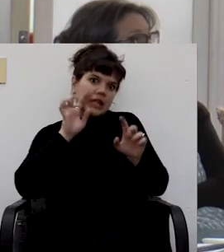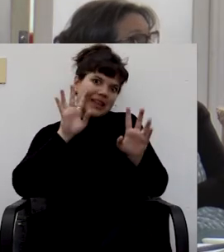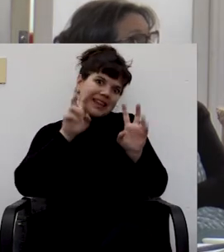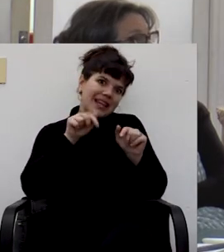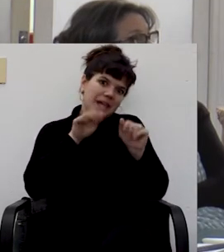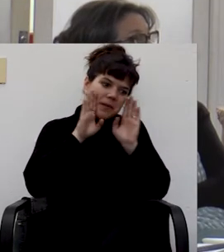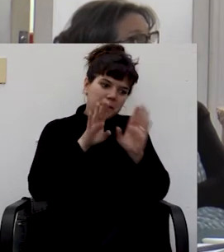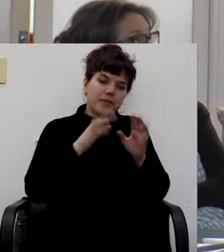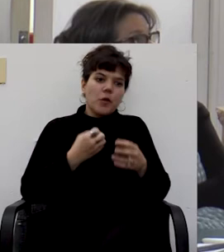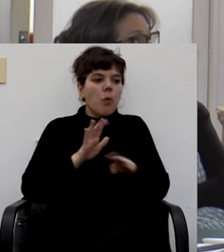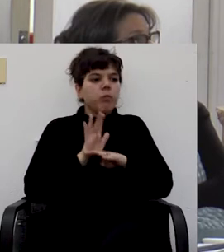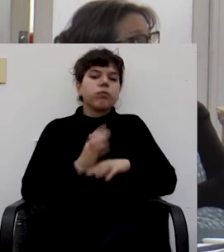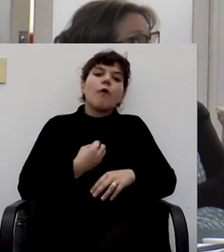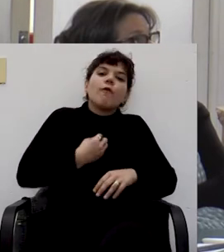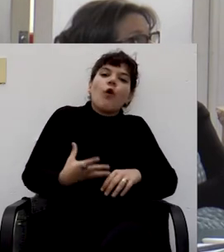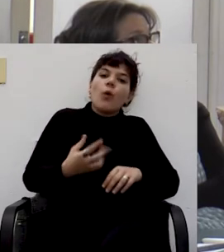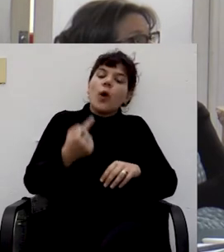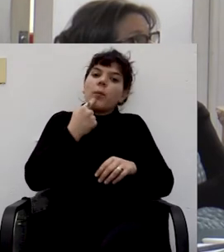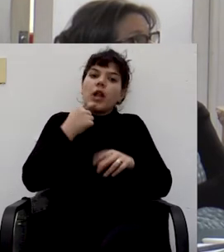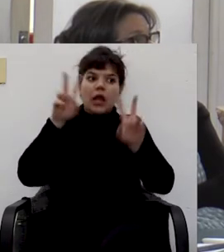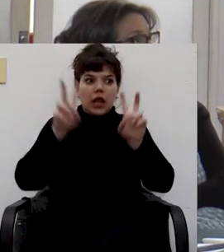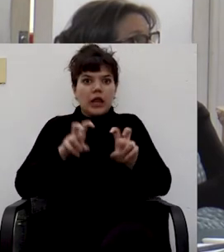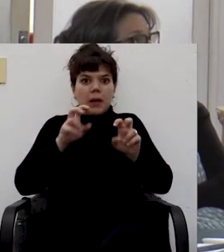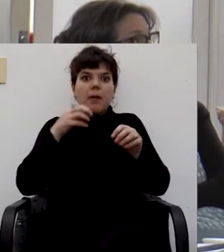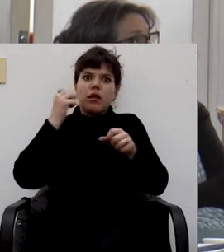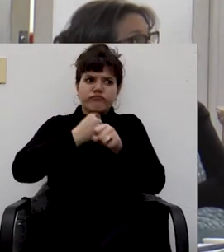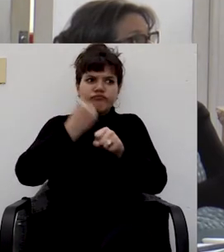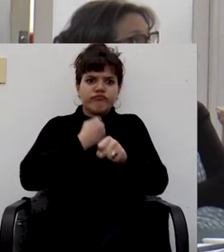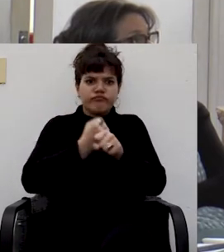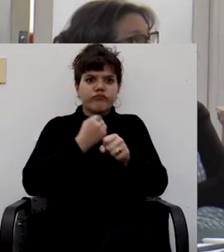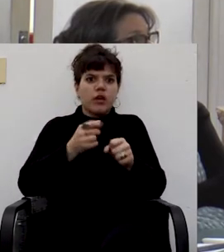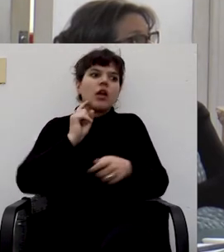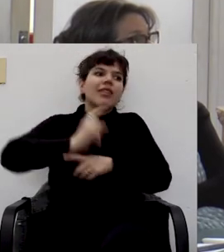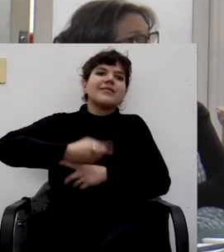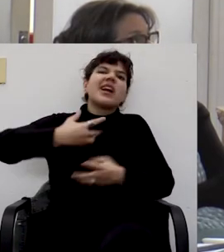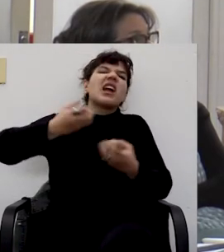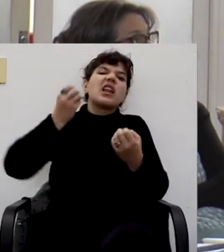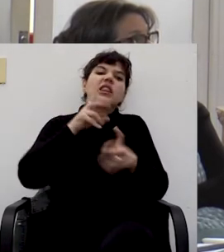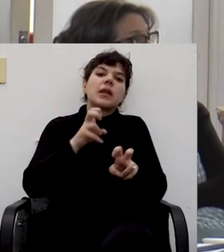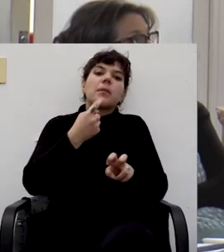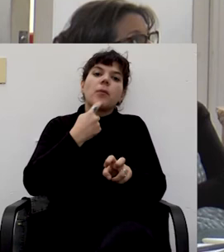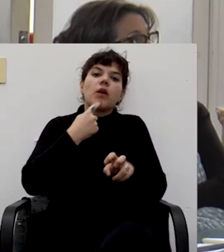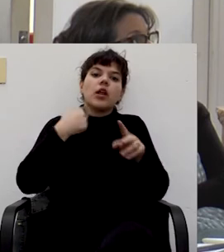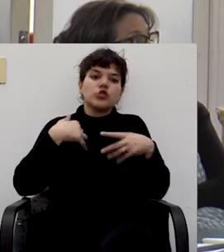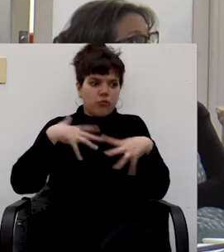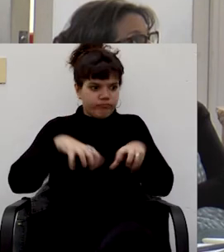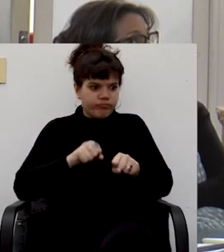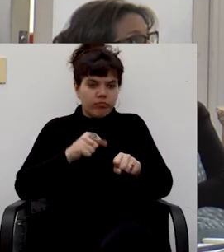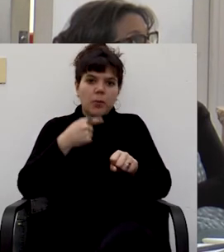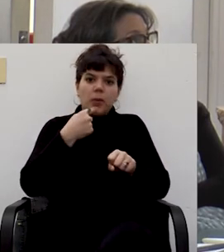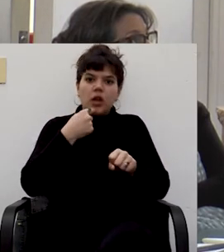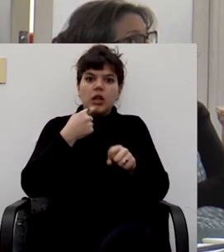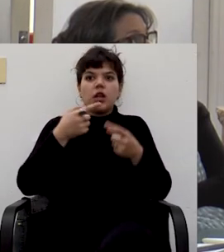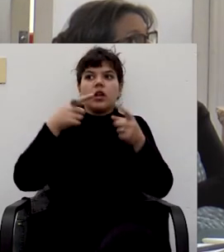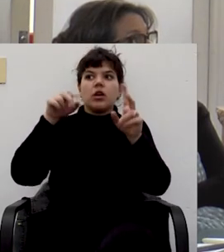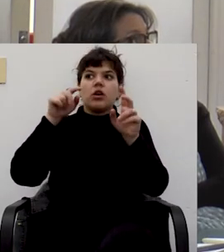voluntad política de trabajar la temática, de definir una política, bueno, por dónde vamos a ir con este tema, generar un compromiso político por escrito